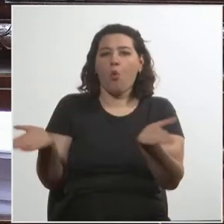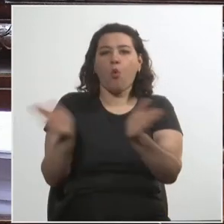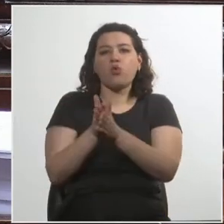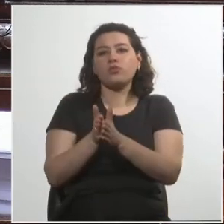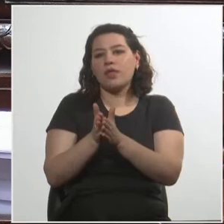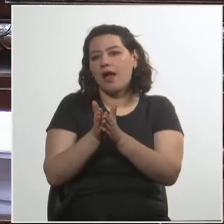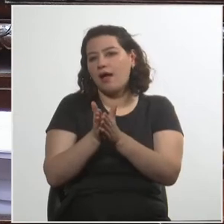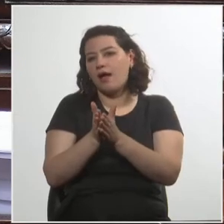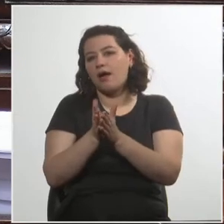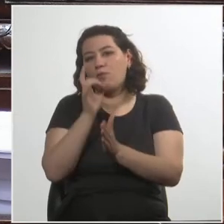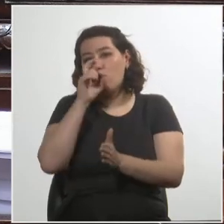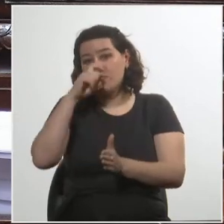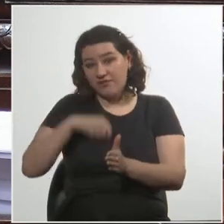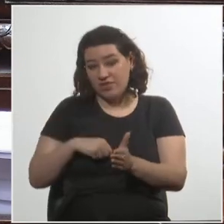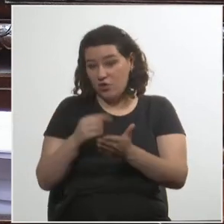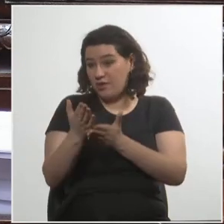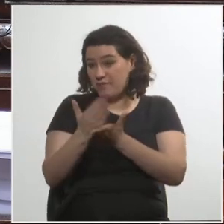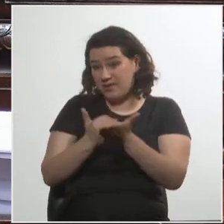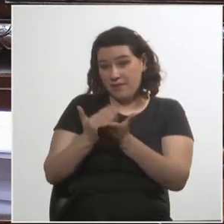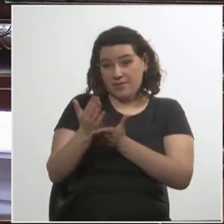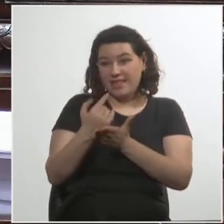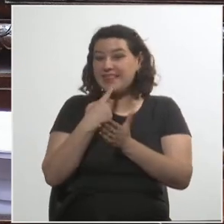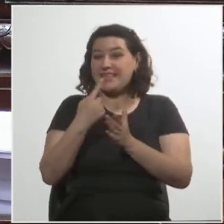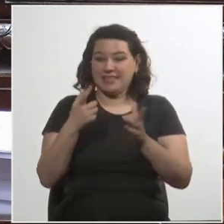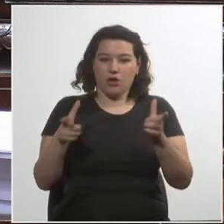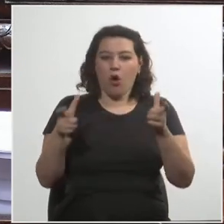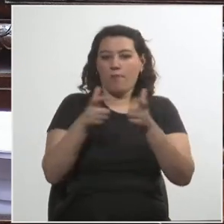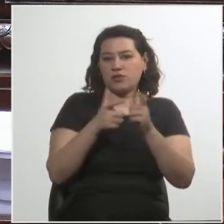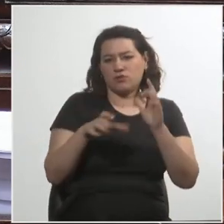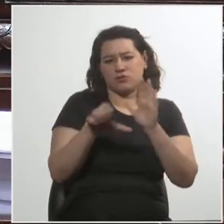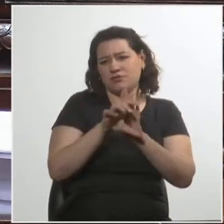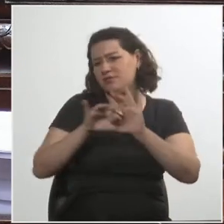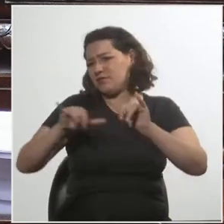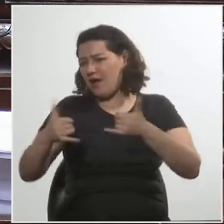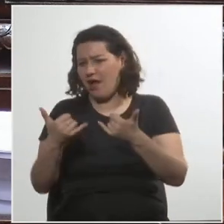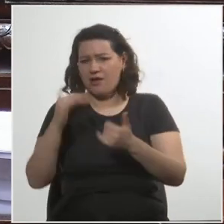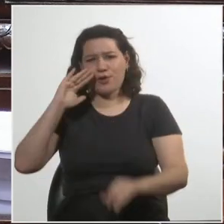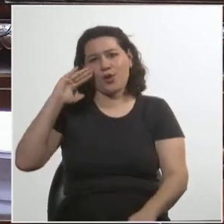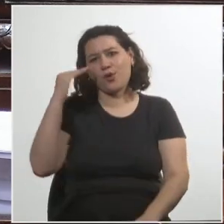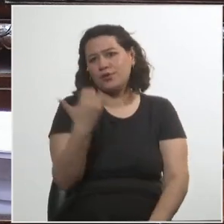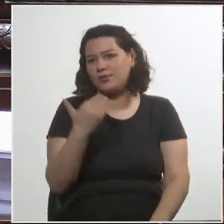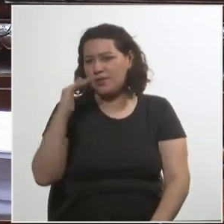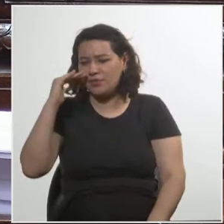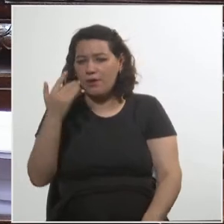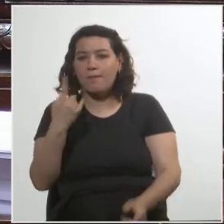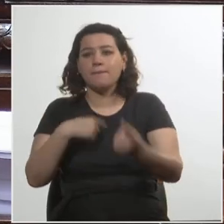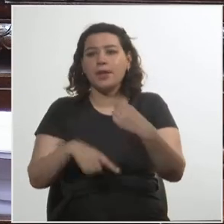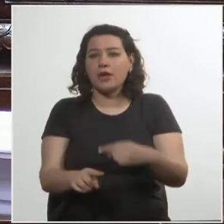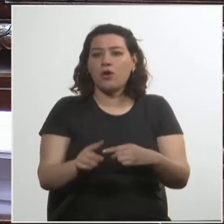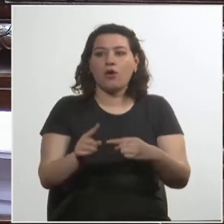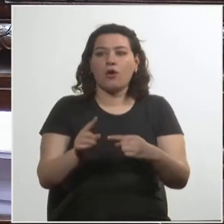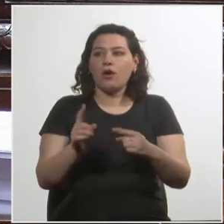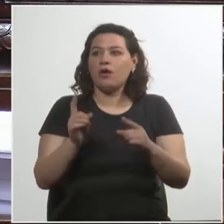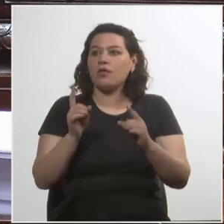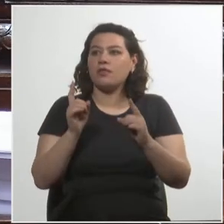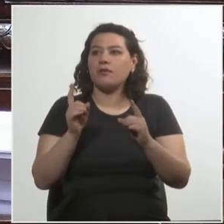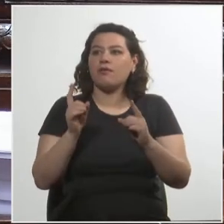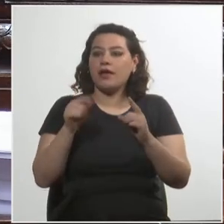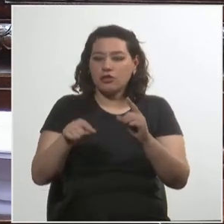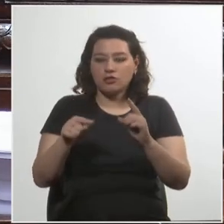de Montevideo y esto lo decían la comisión de Constitución Se realizaron reconocimientos Pero esto coloca en un estado